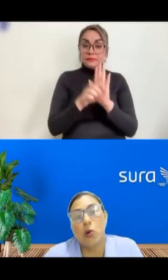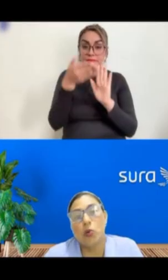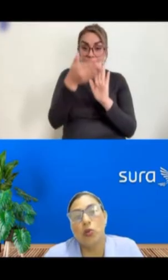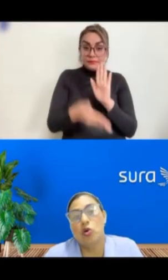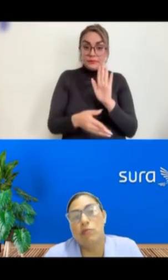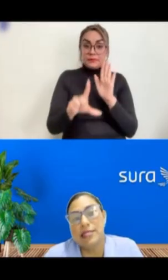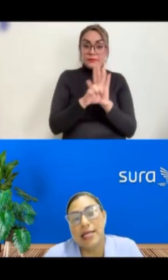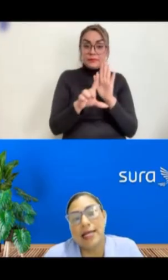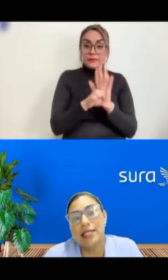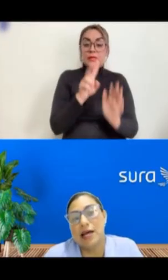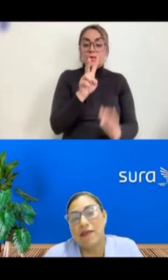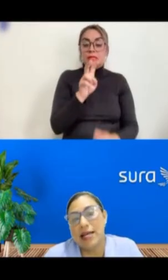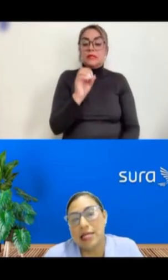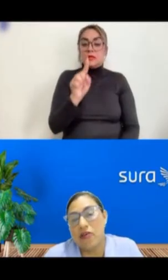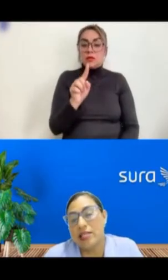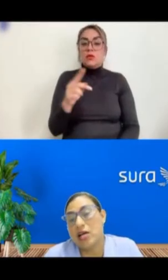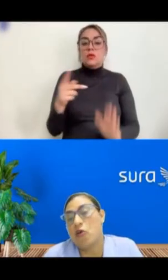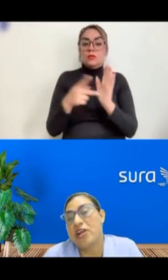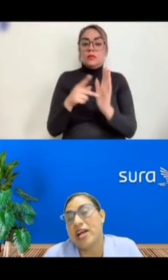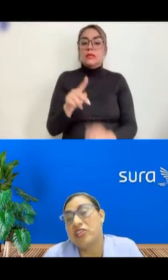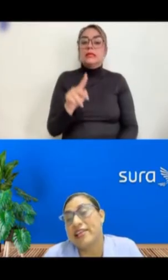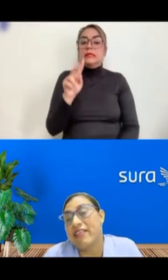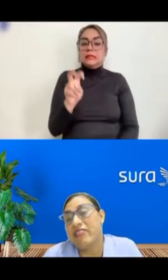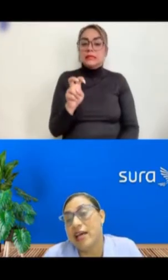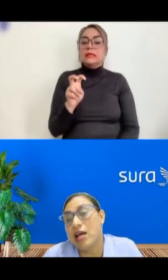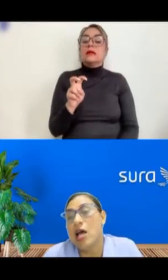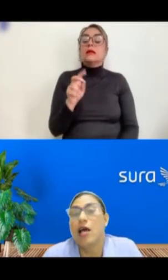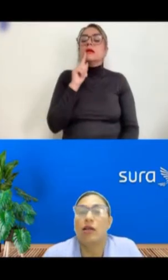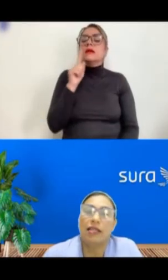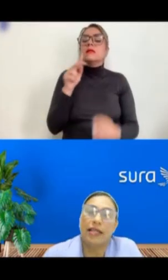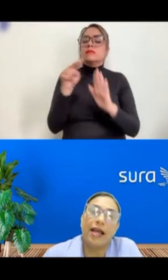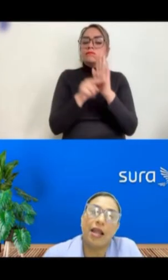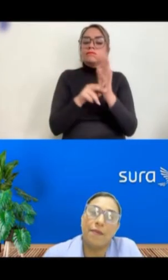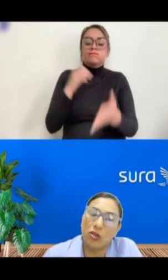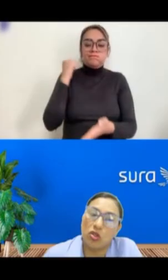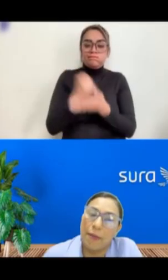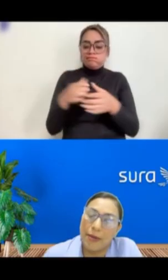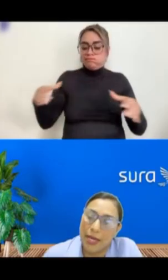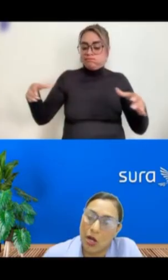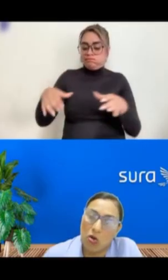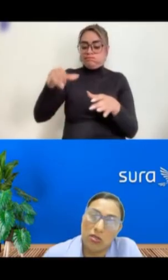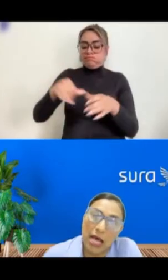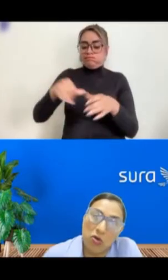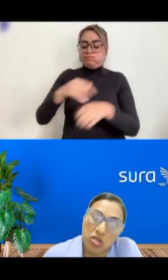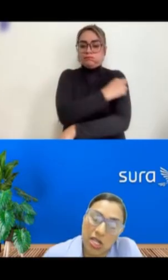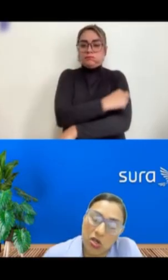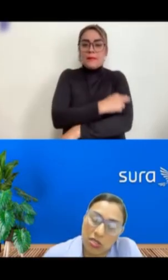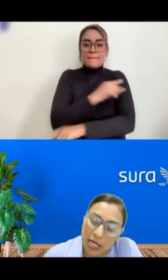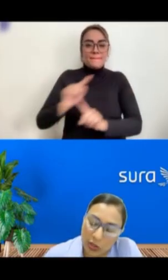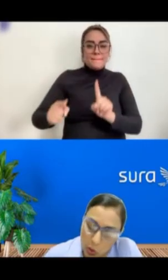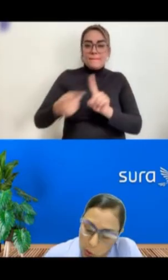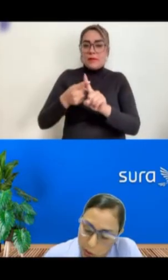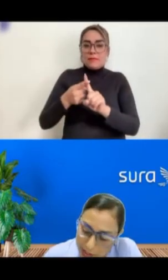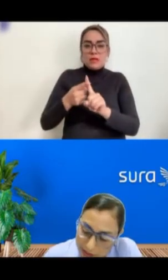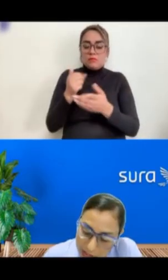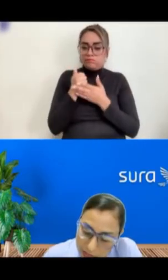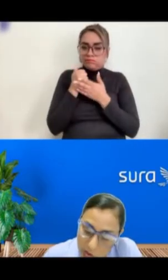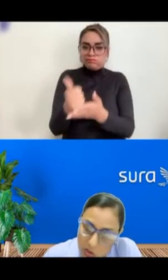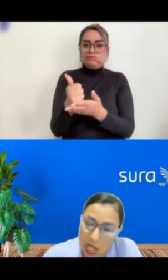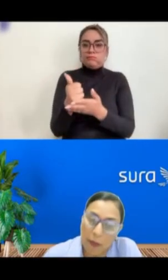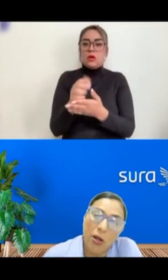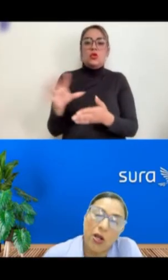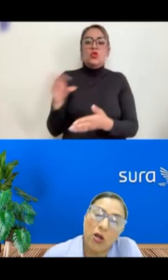resolución 701 del 2007 que establece la obligatoriedad de tener elementos de primeros auxilios en todos